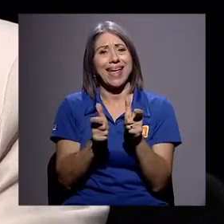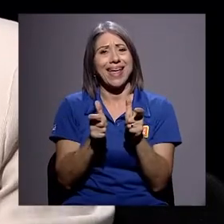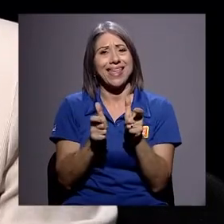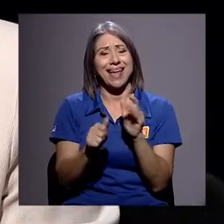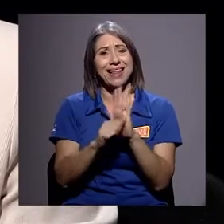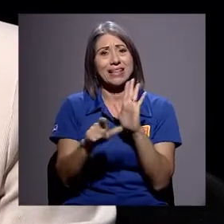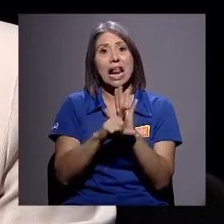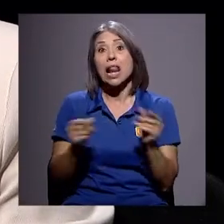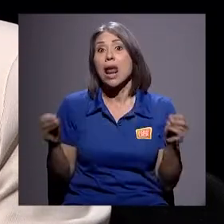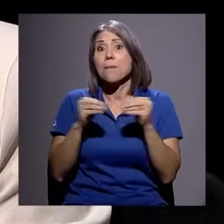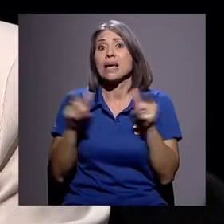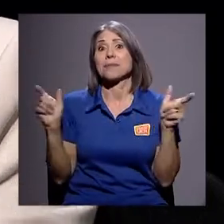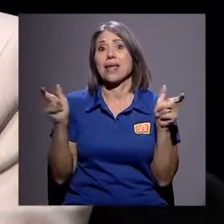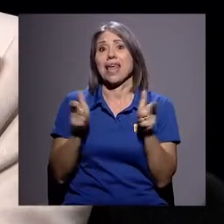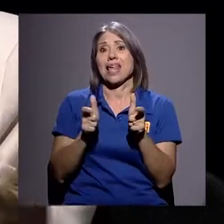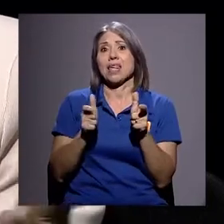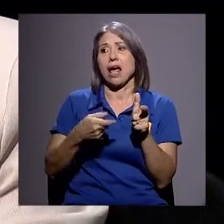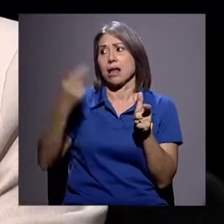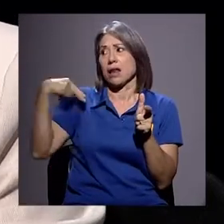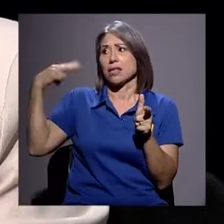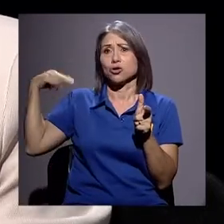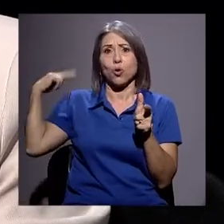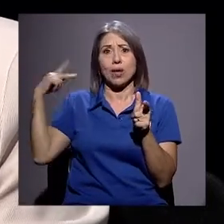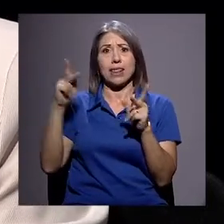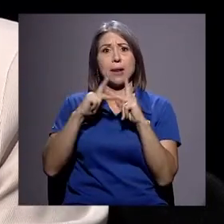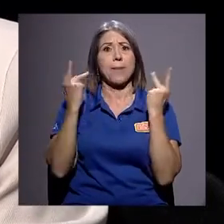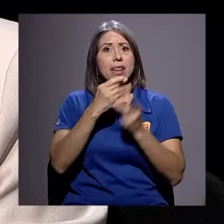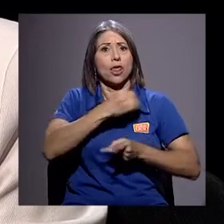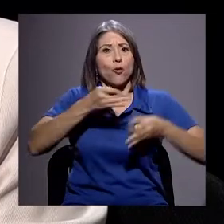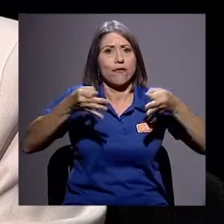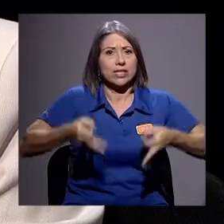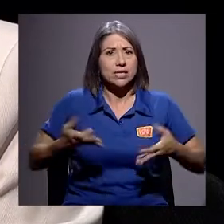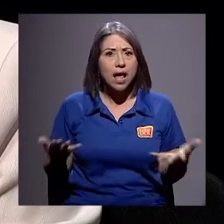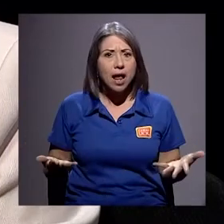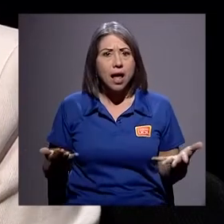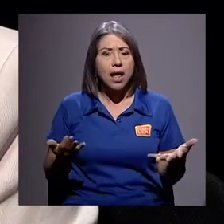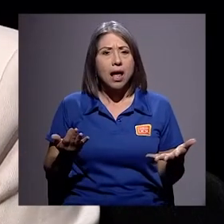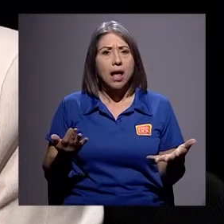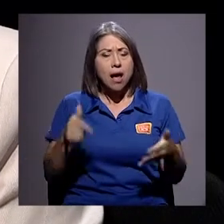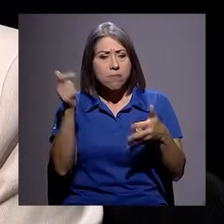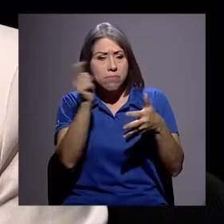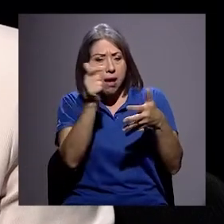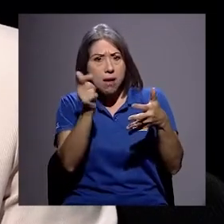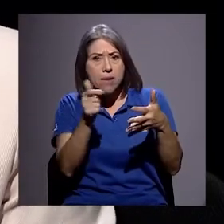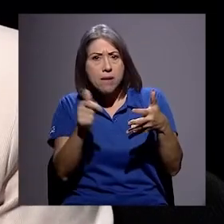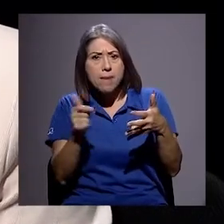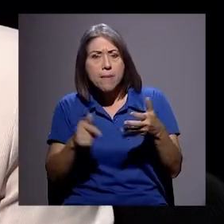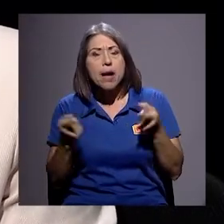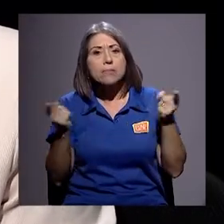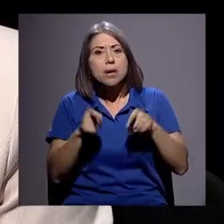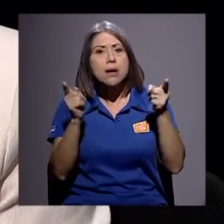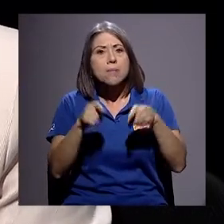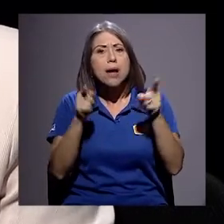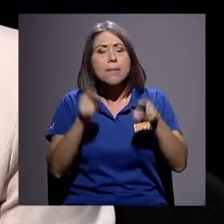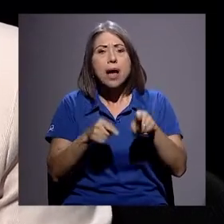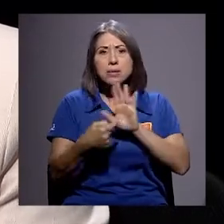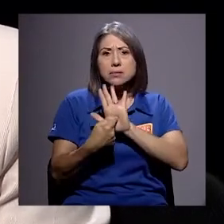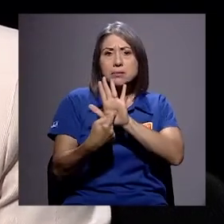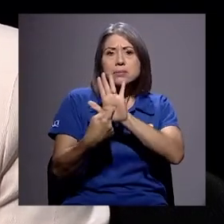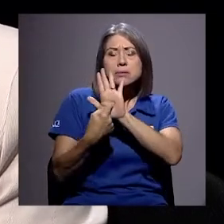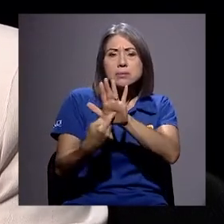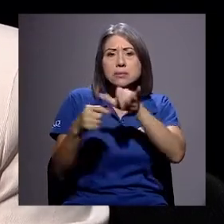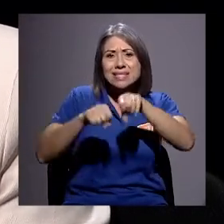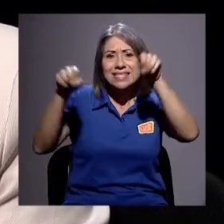si no me equivoco de la historia del oficialismo de un oficialismo y todo eso son señales de que el sistema necesita ser